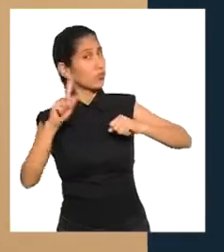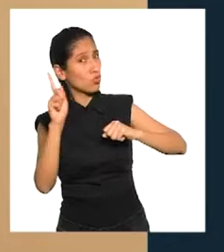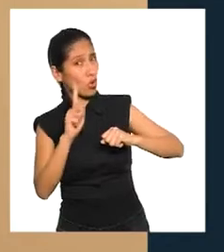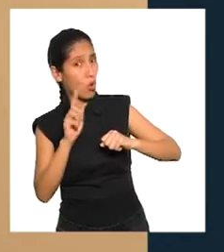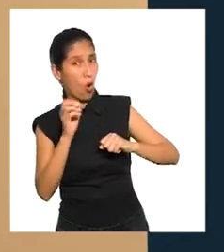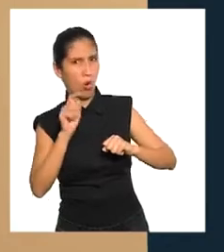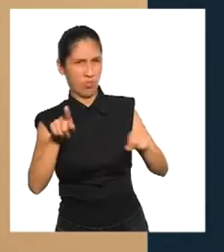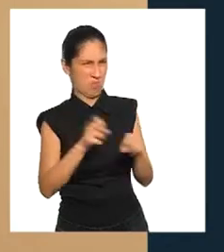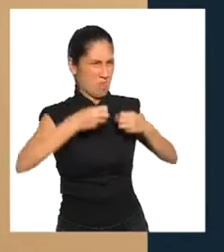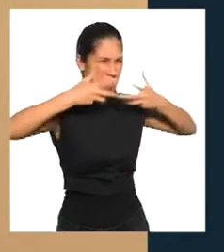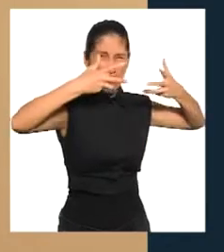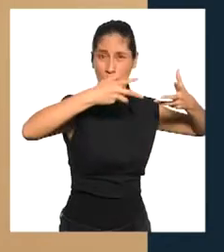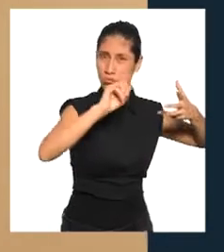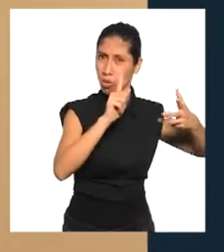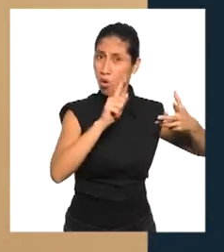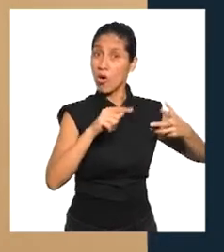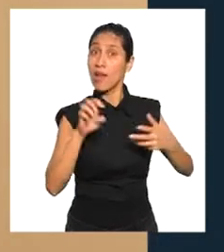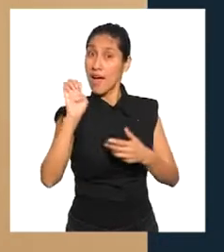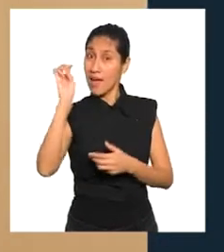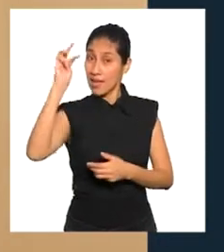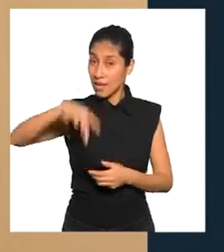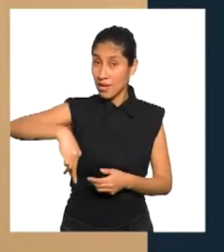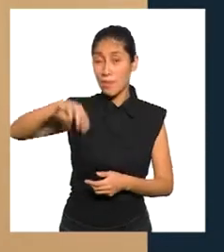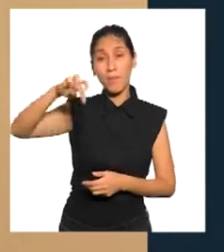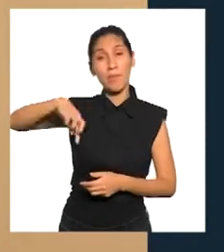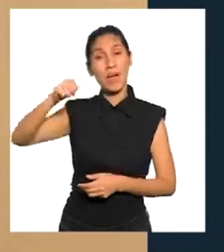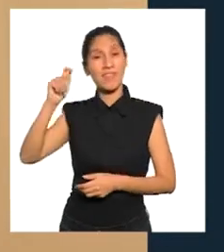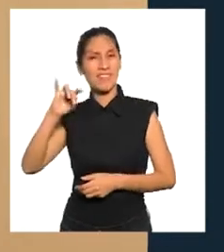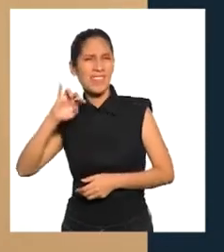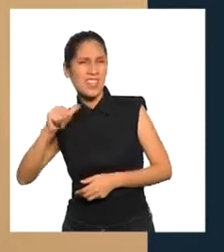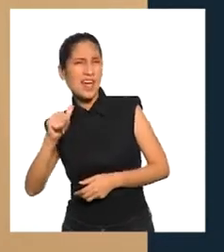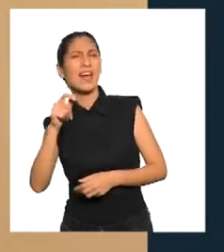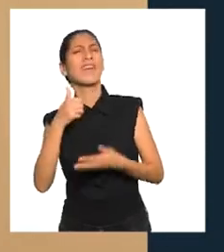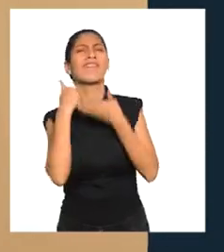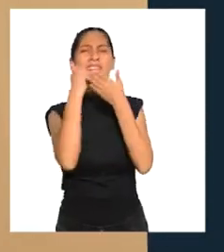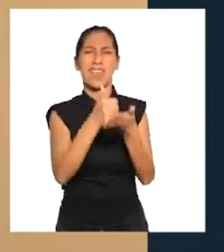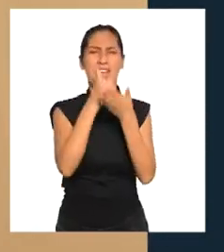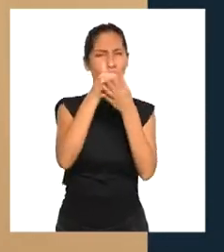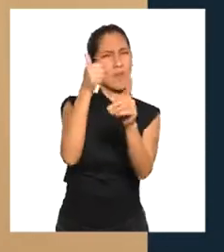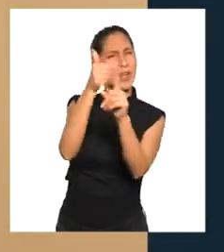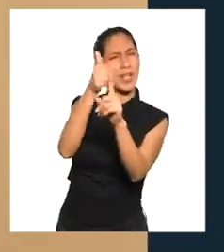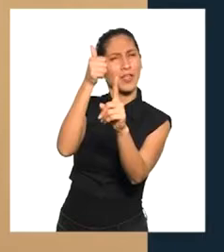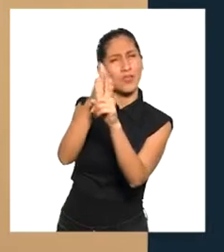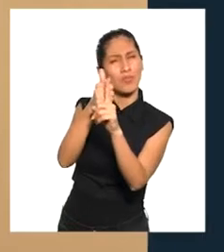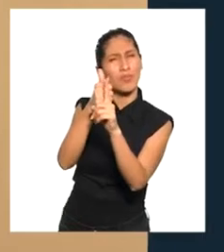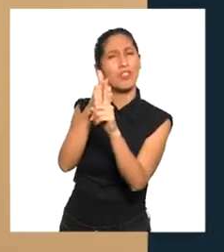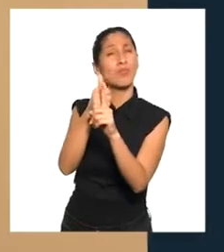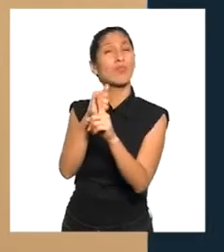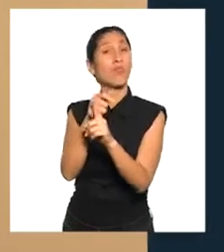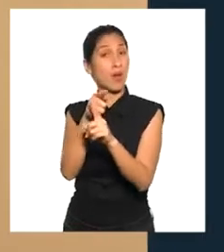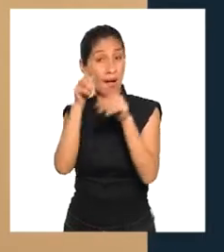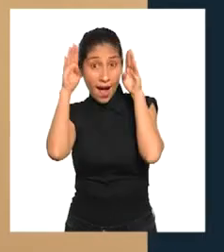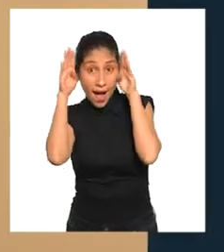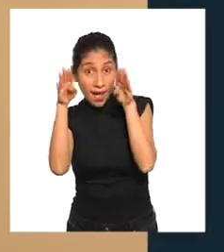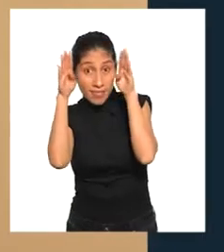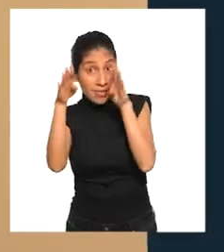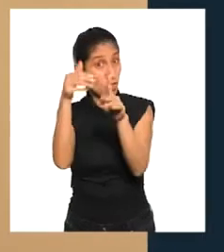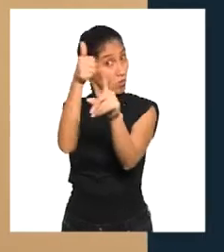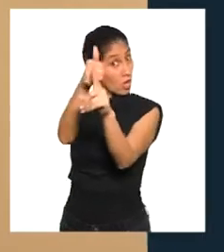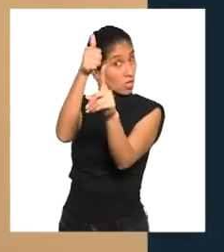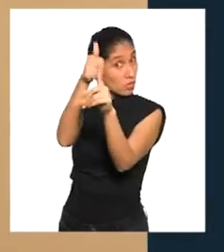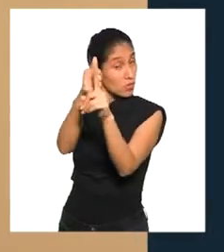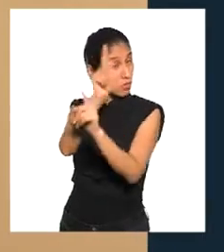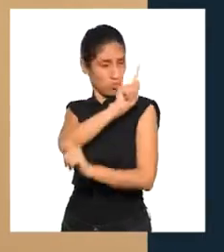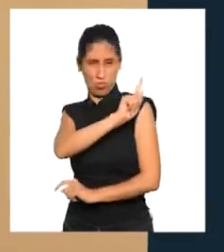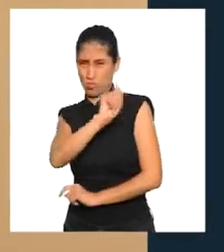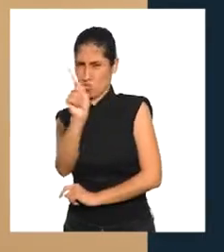desbordes emocionales. Cuando actuamos empáticamente, dejamos de centrarnos en nuestros propios sentimientos